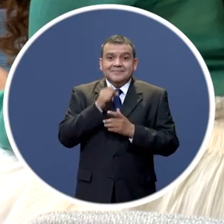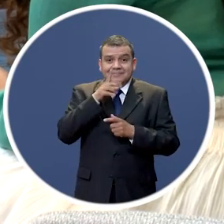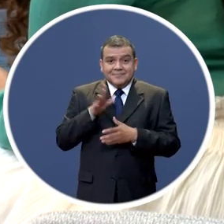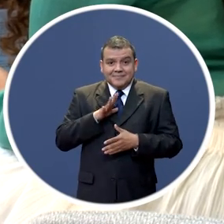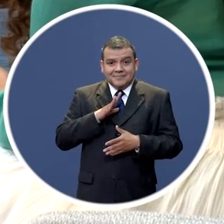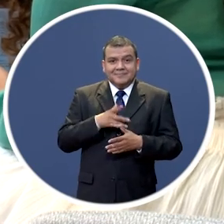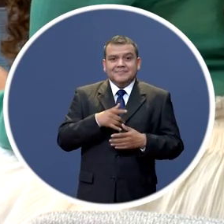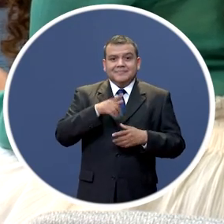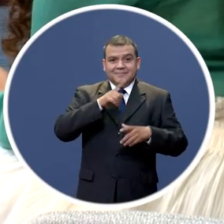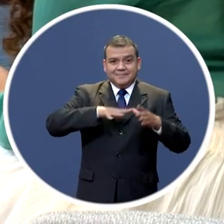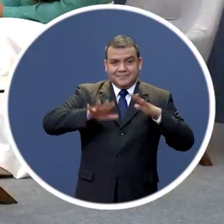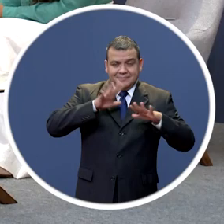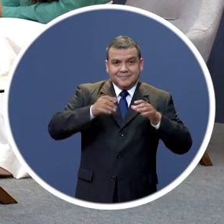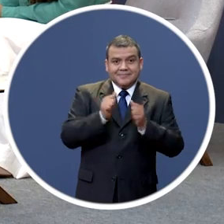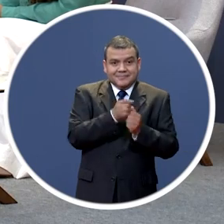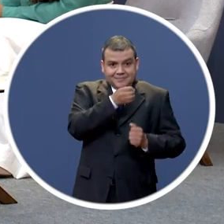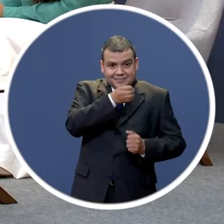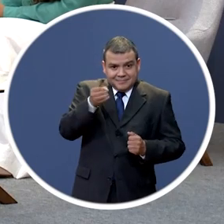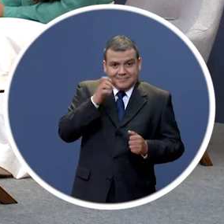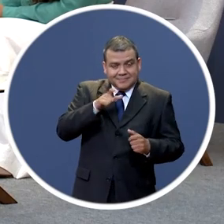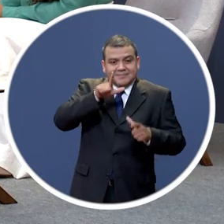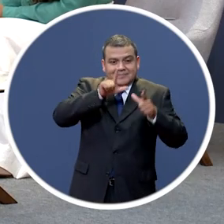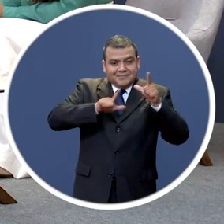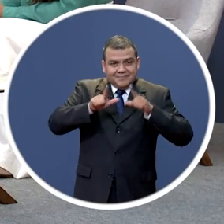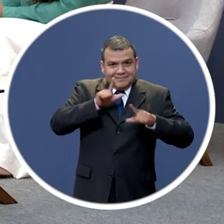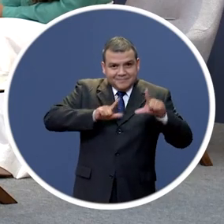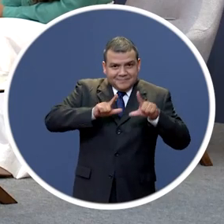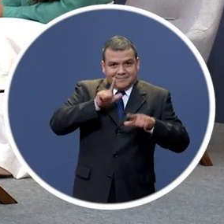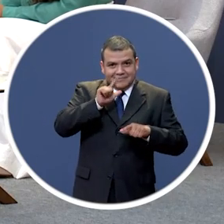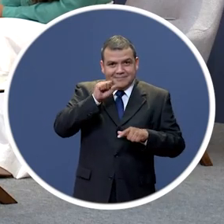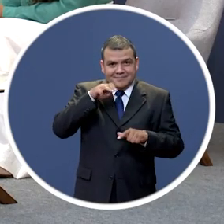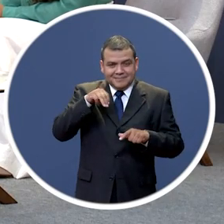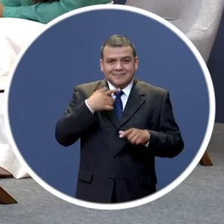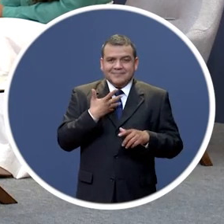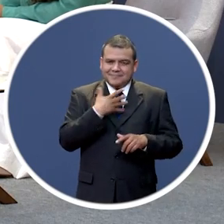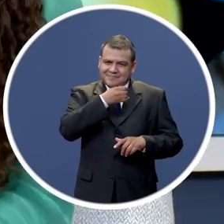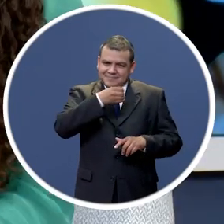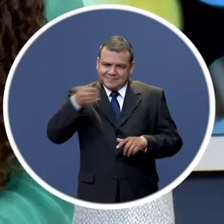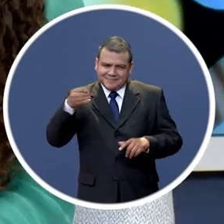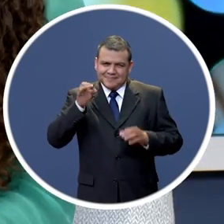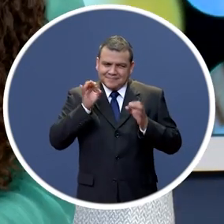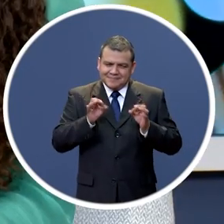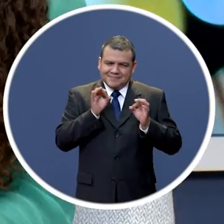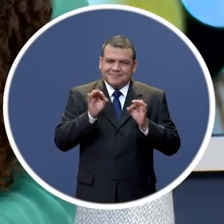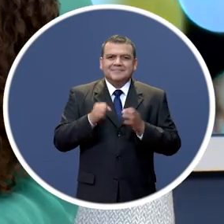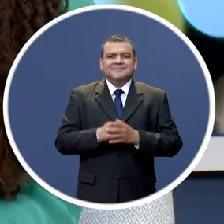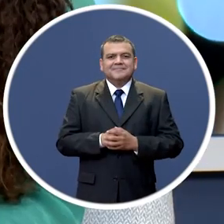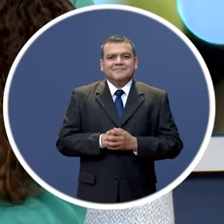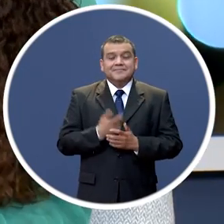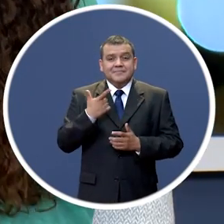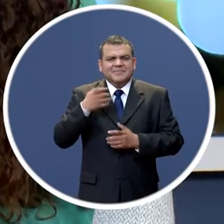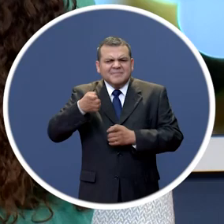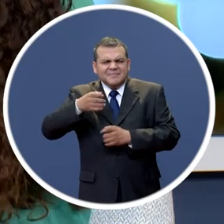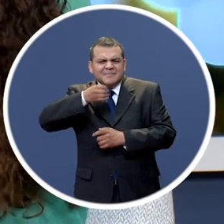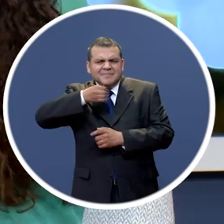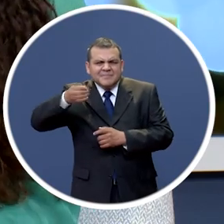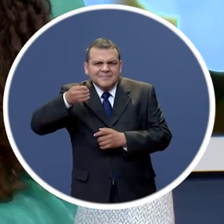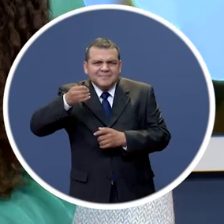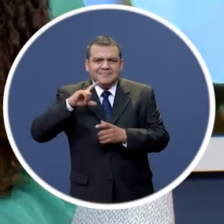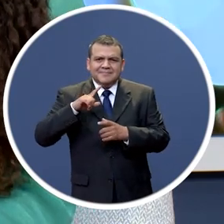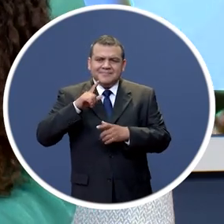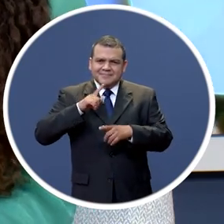formal de señas, que ya sería la lengua de señas como tal, que ya tienen ya sus formas o estructuras más específicas. Ahora, esas formas y